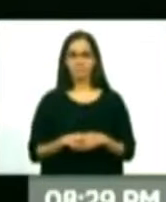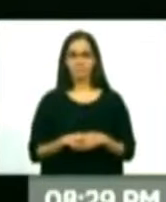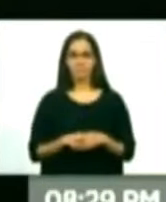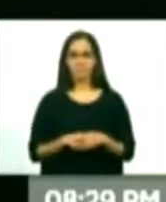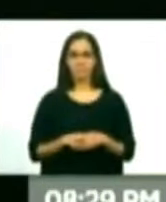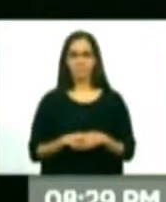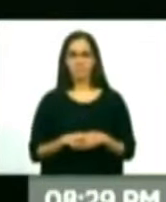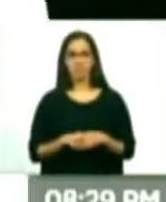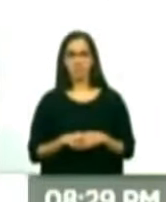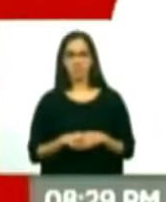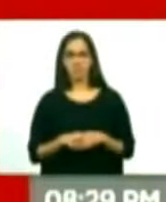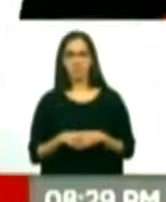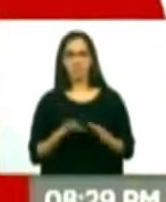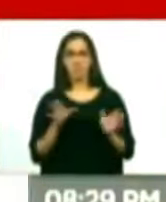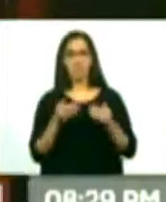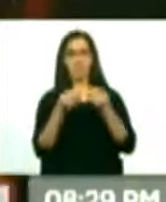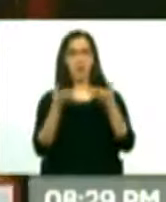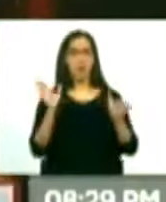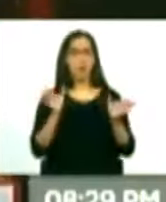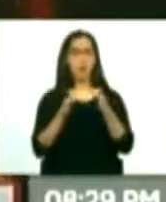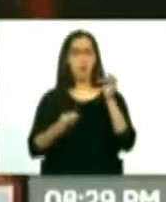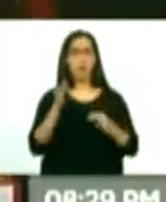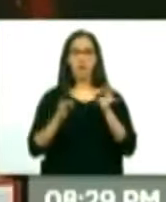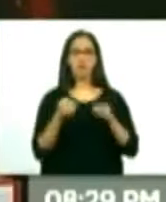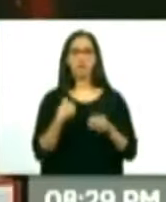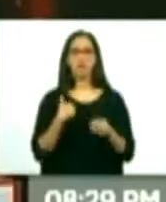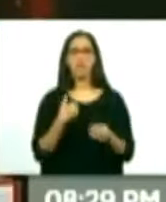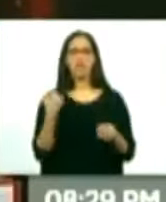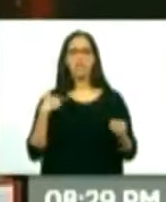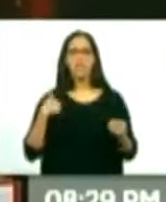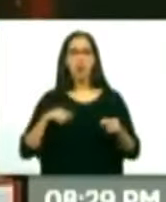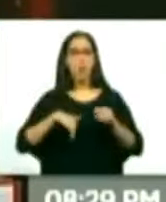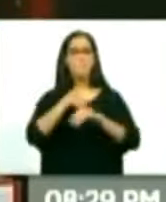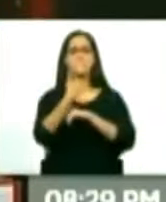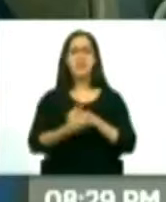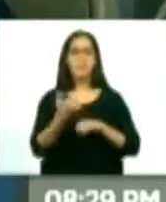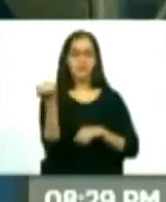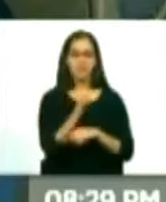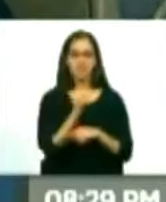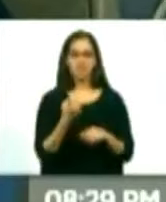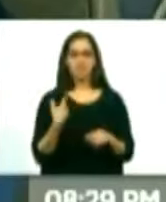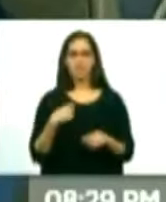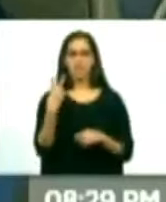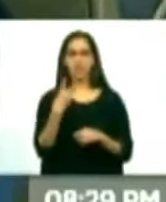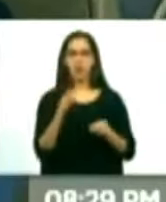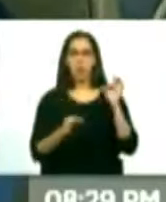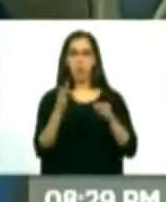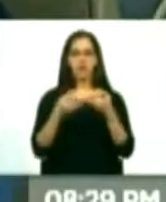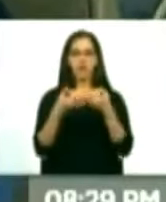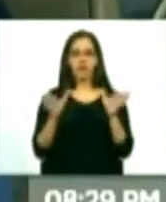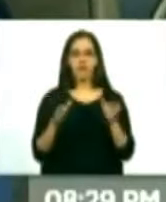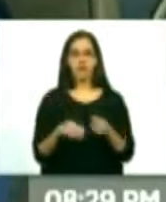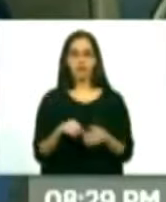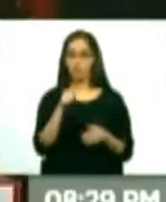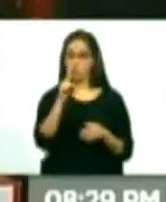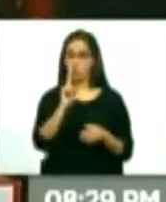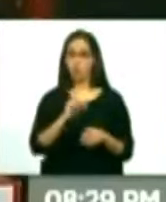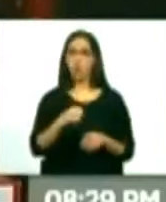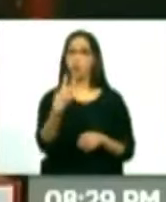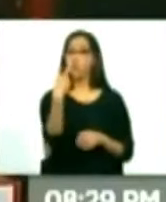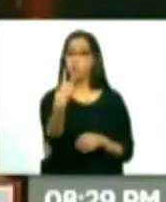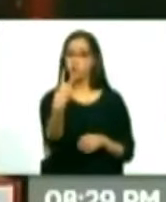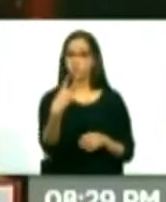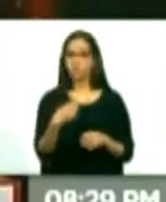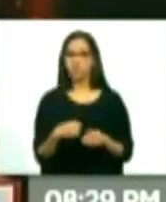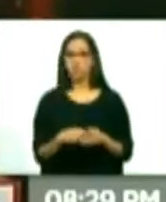Ajá, Moreno Natera, y me abrió un juicio porque yo tenía un plan para asesinarlo. Entonces yo tenía 2 juicios abiertos. No uno, sino 2. Bueno, había